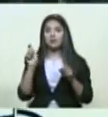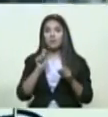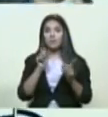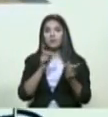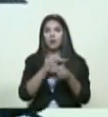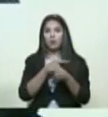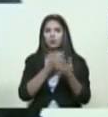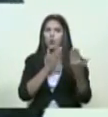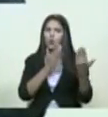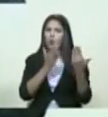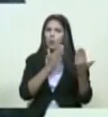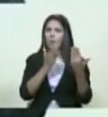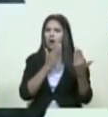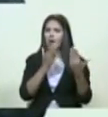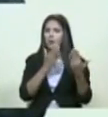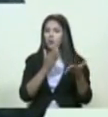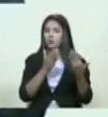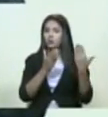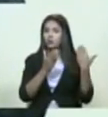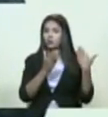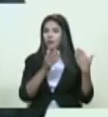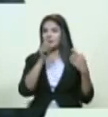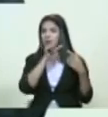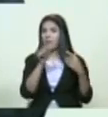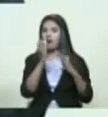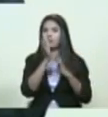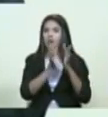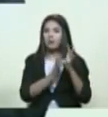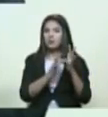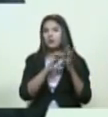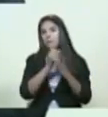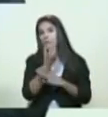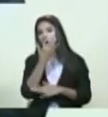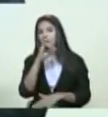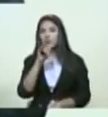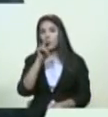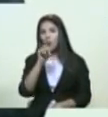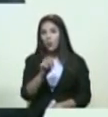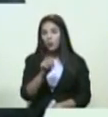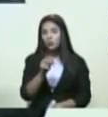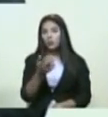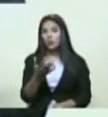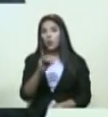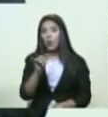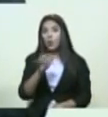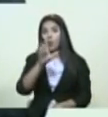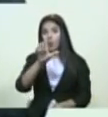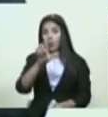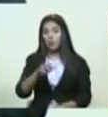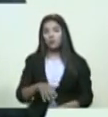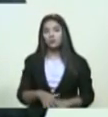si la comparamos con las semanas de abril, de mayo, de junio, de julio,